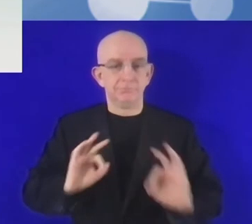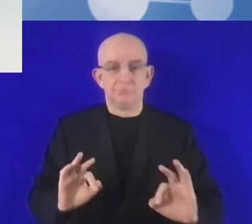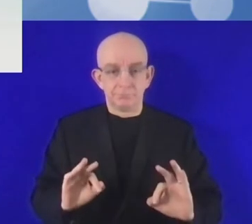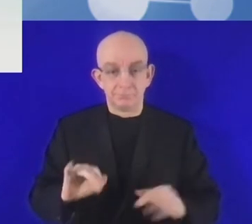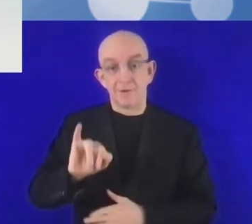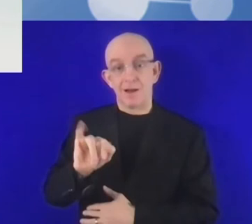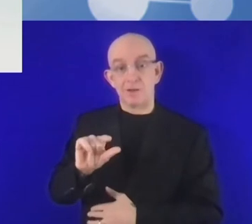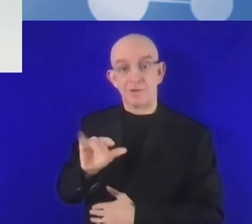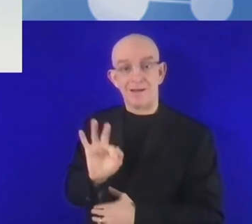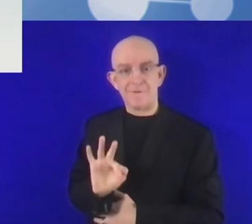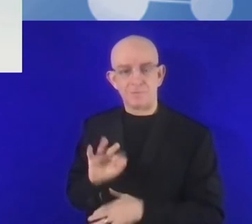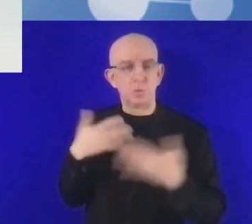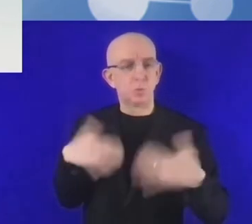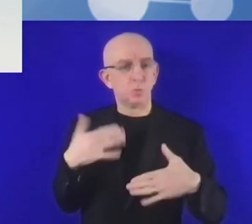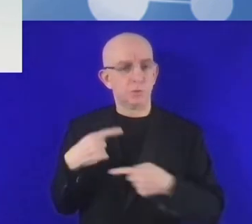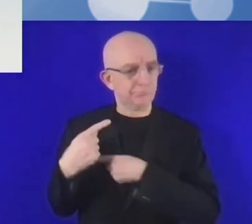que debe ser